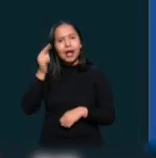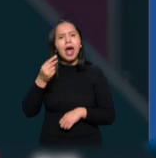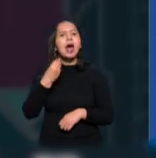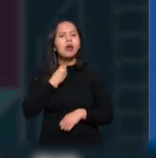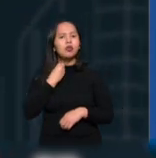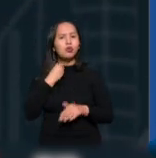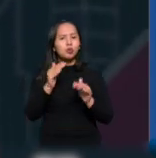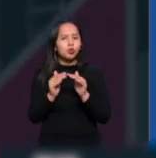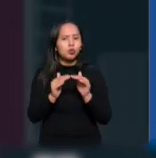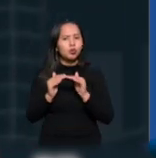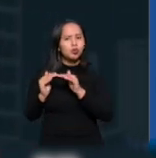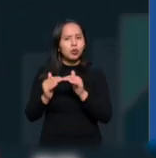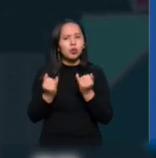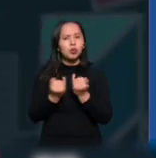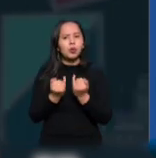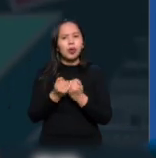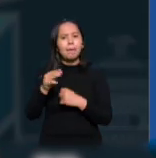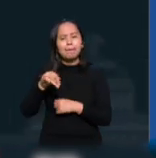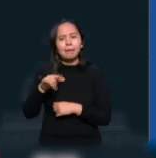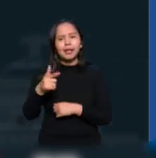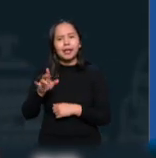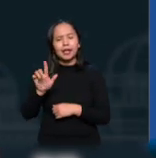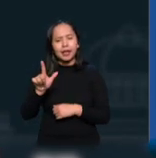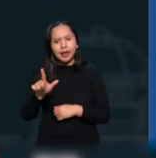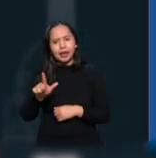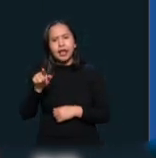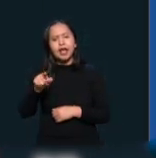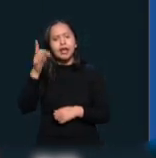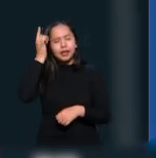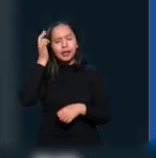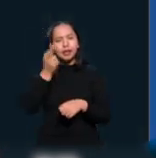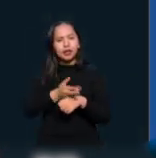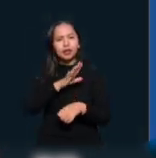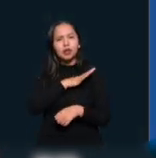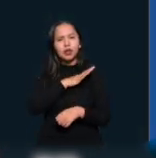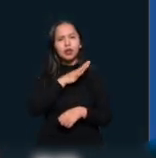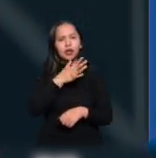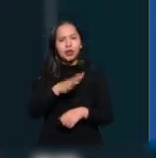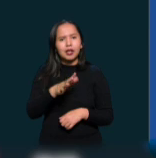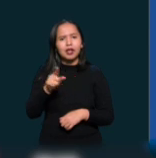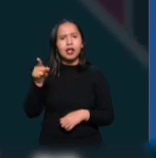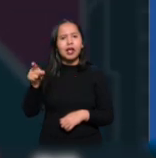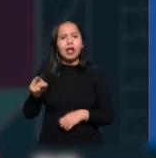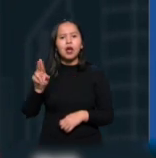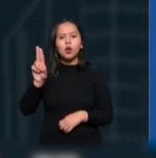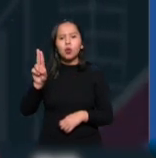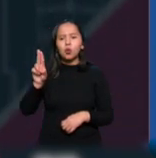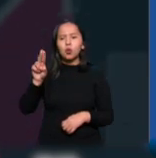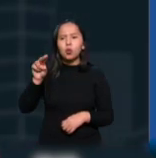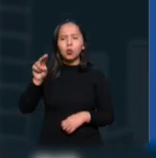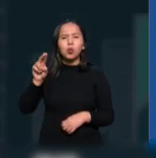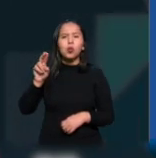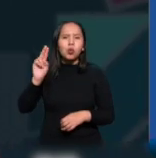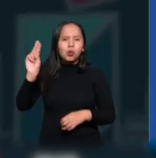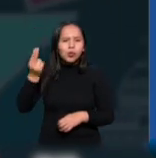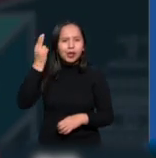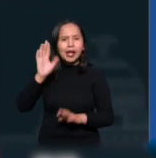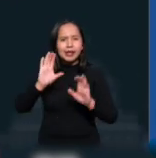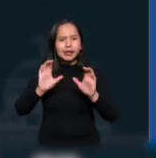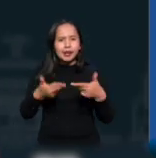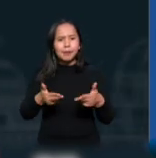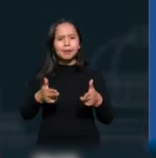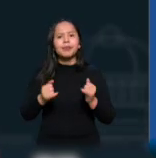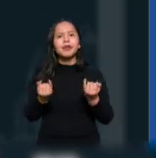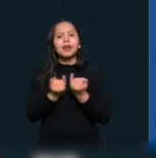Abogados Democráticos. También Miguel Ángel de los Santos Cruz, director de la Facultad de Derecho de la Universidad Autónoma de Chiapas. Será el